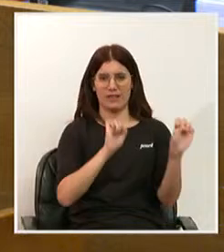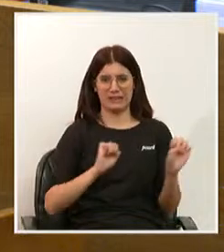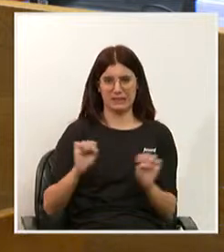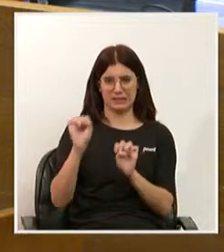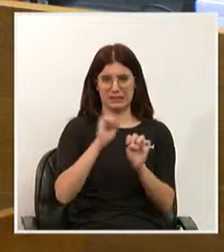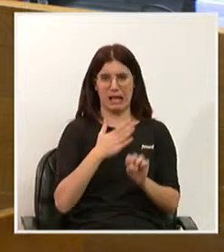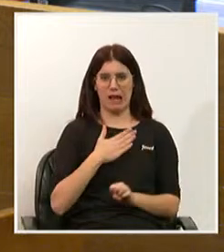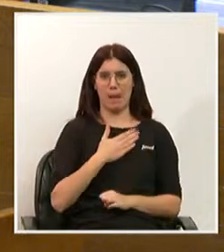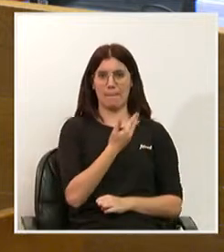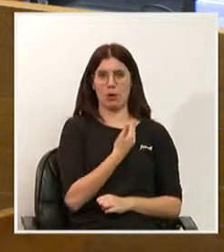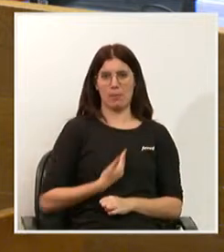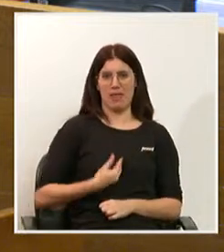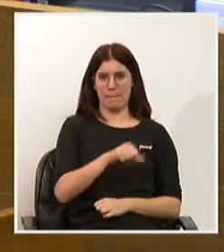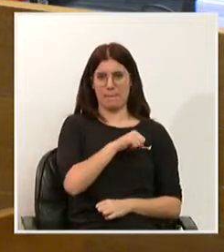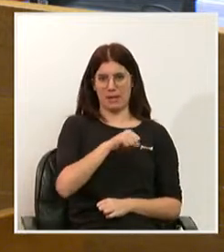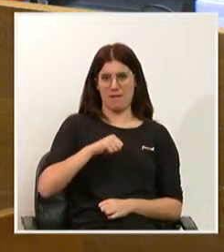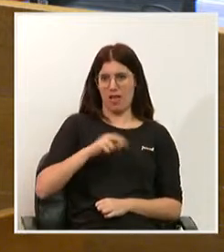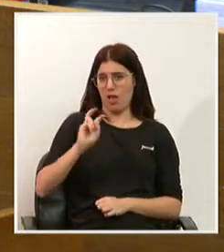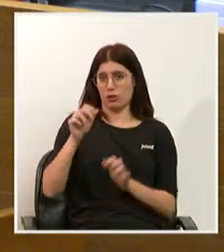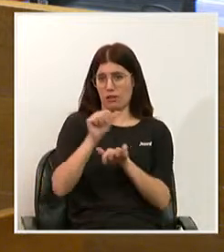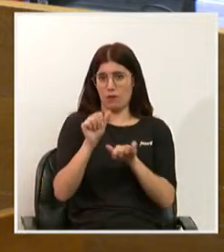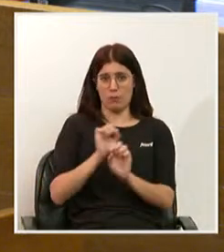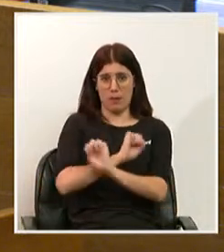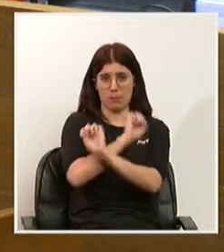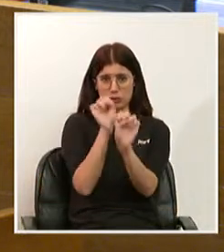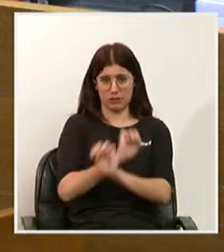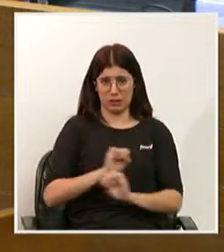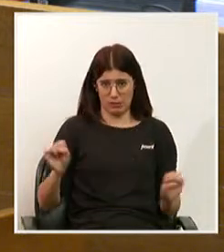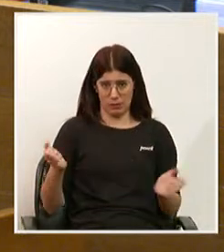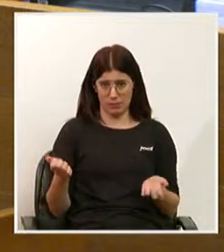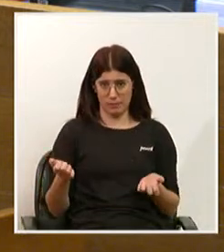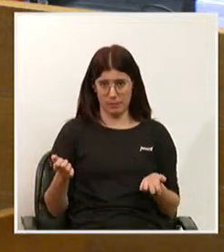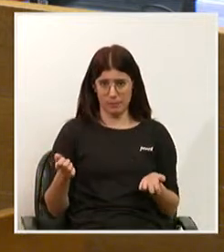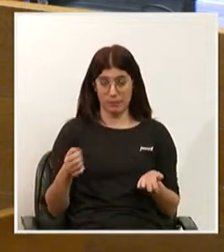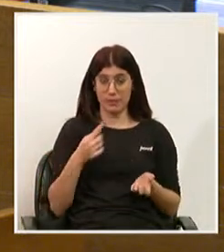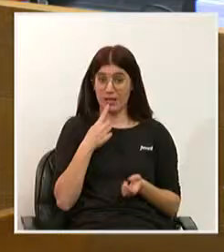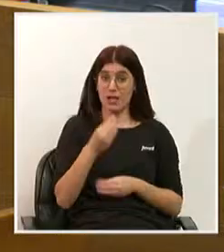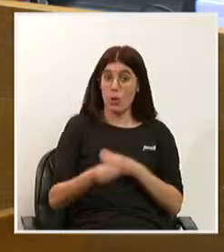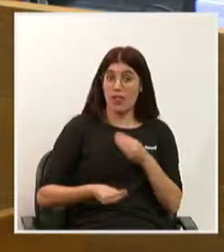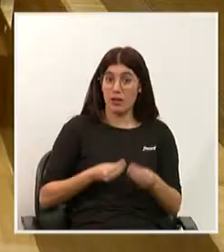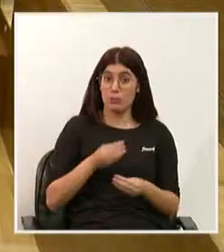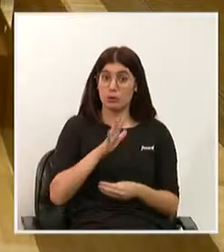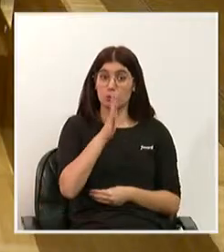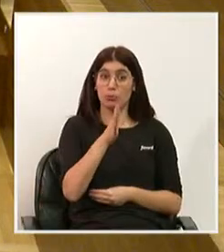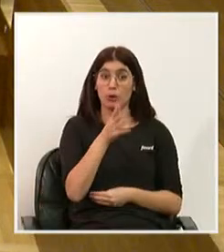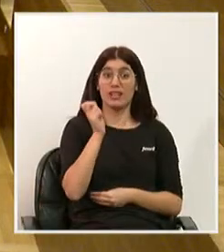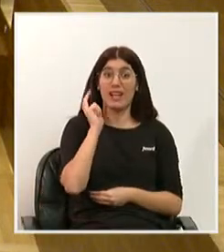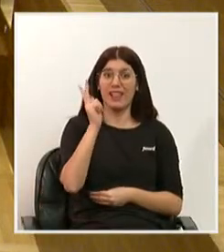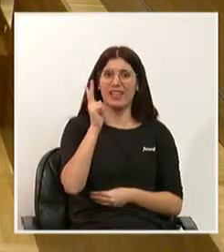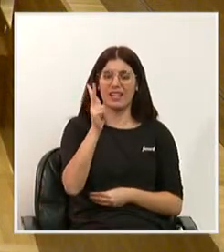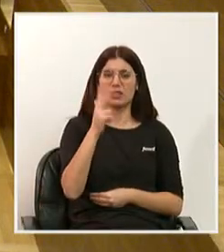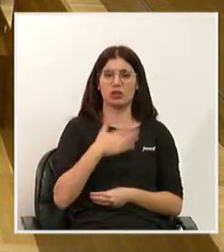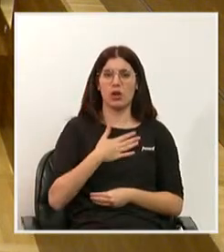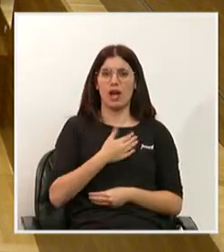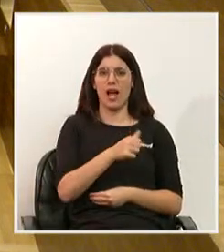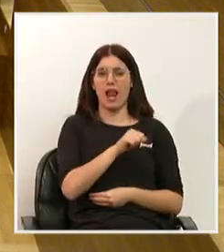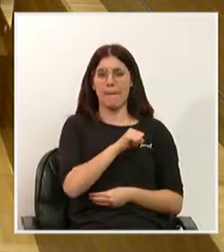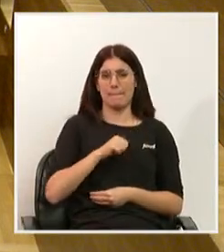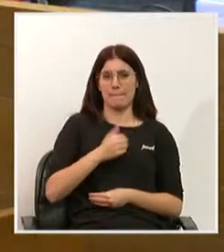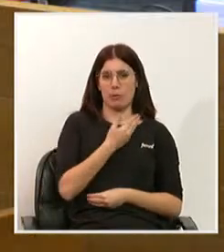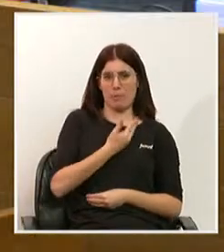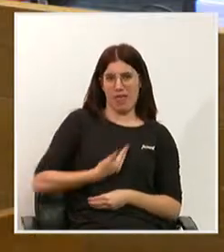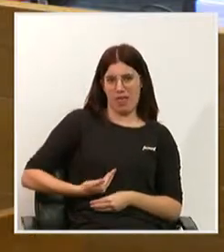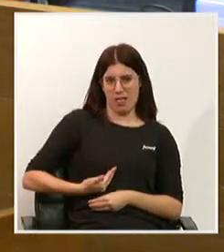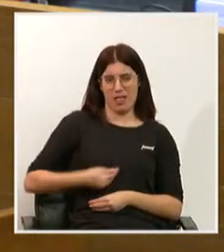propiedad privada como no podía ser de otra manera y lo hacemos porque el derecho a la propiedad privada ha sido y es el